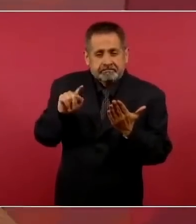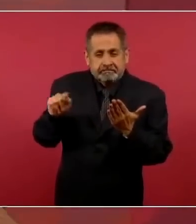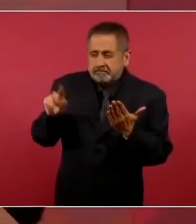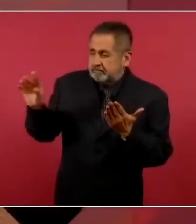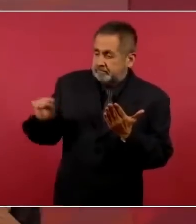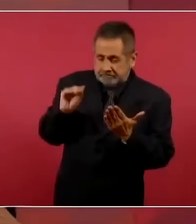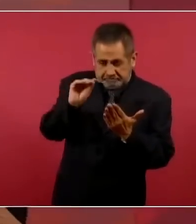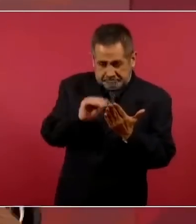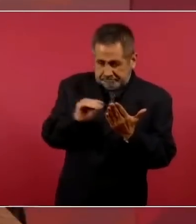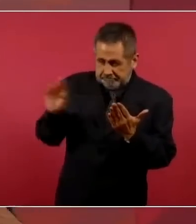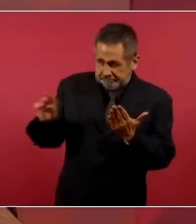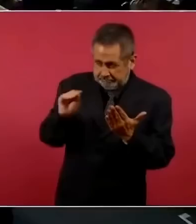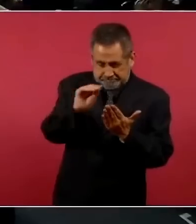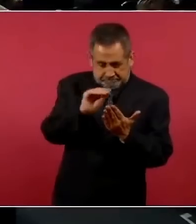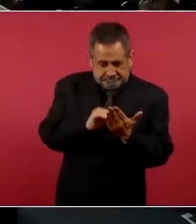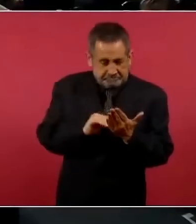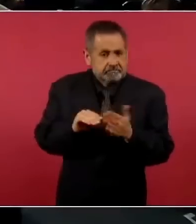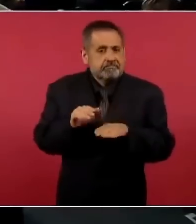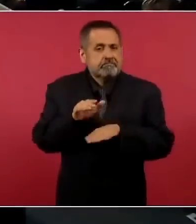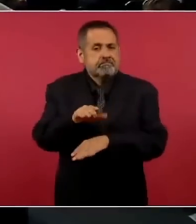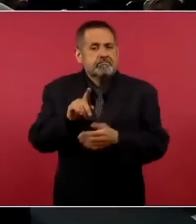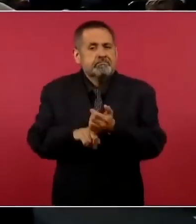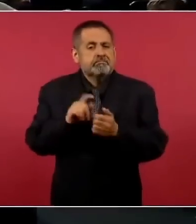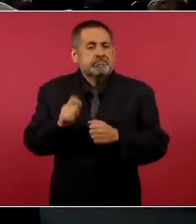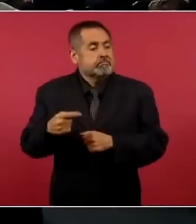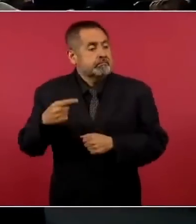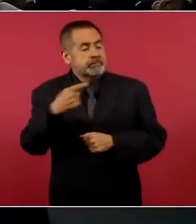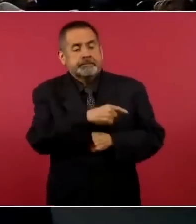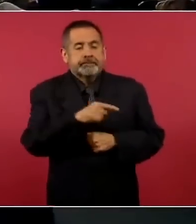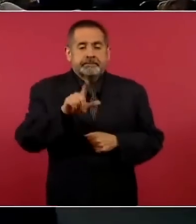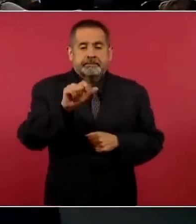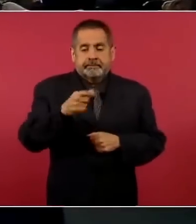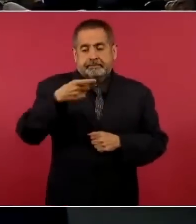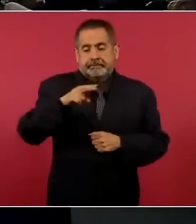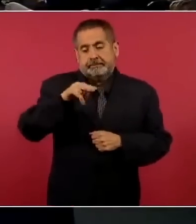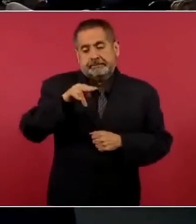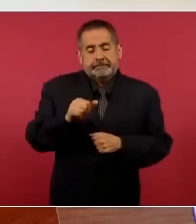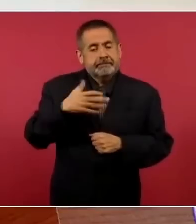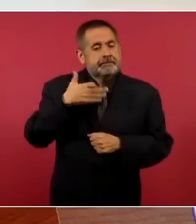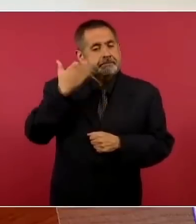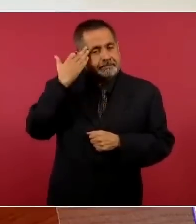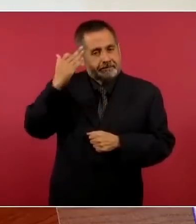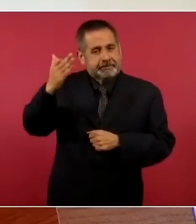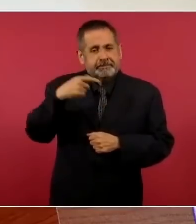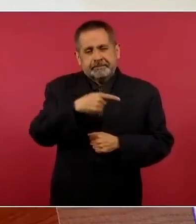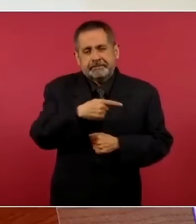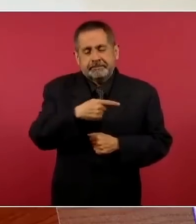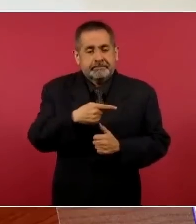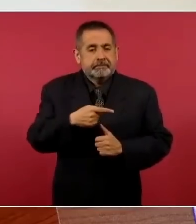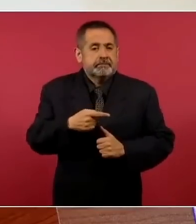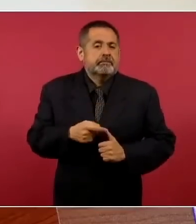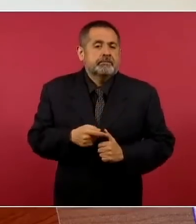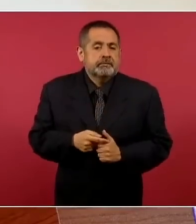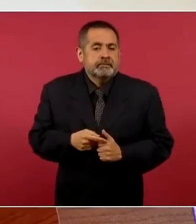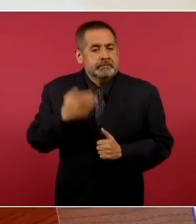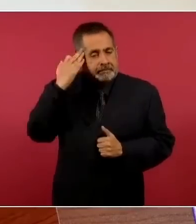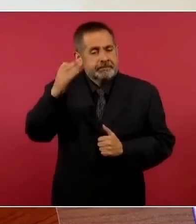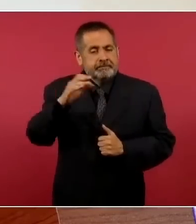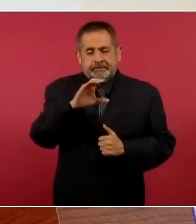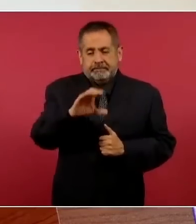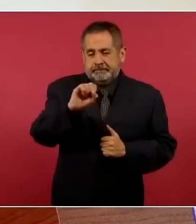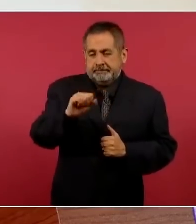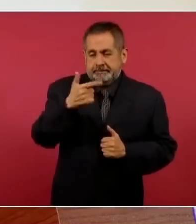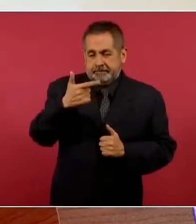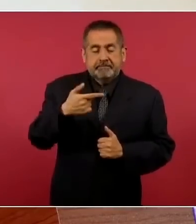y es sobre la quina en la época de Salinas.